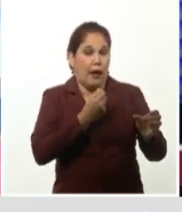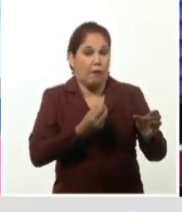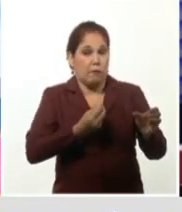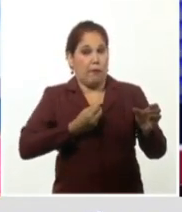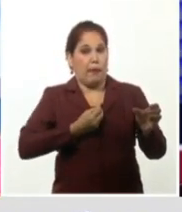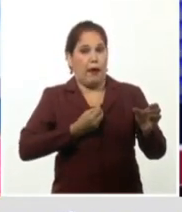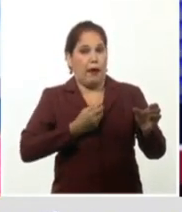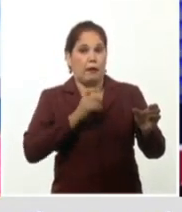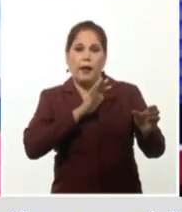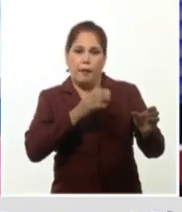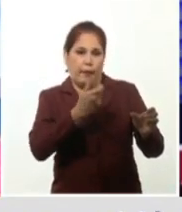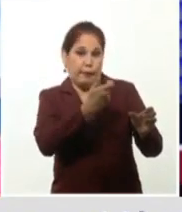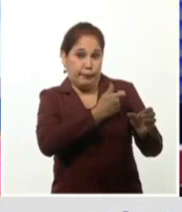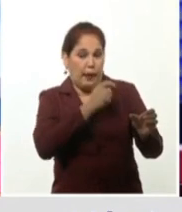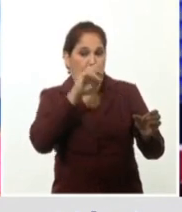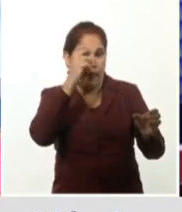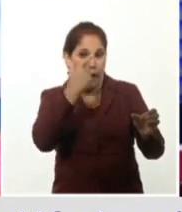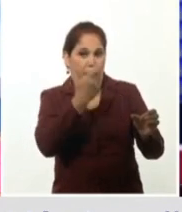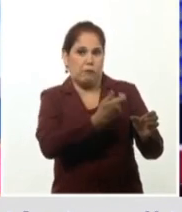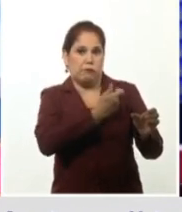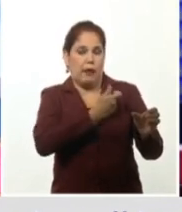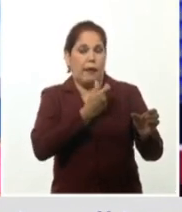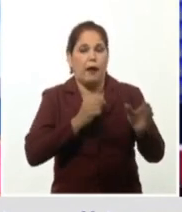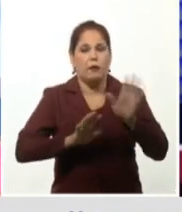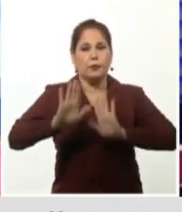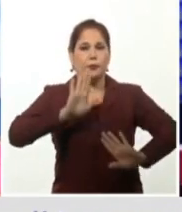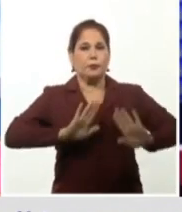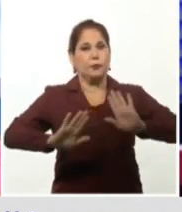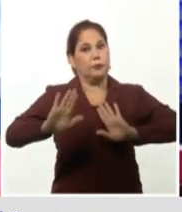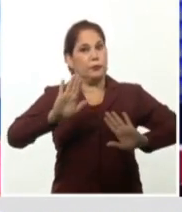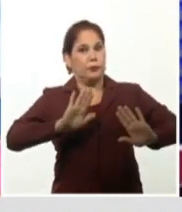como una respuesta de anticuerpos, y que esos anticuerpos no